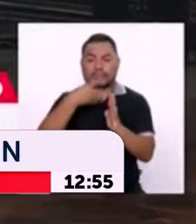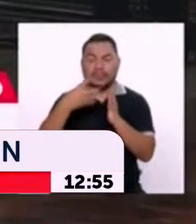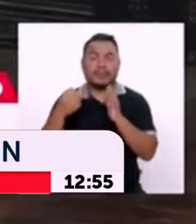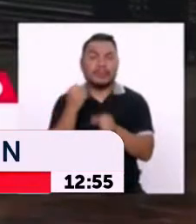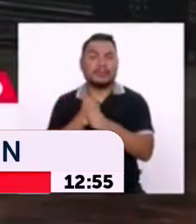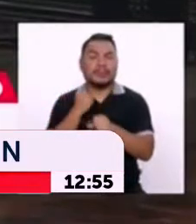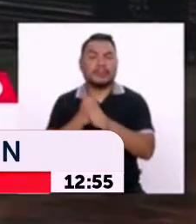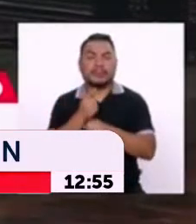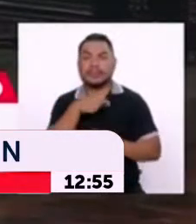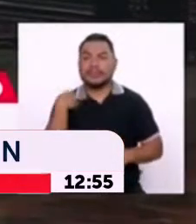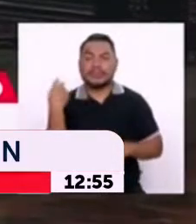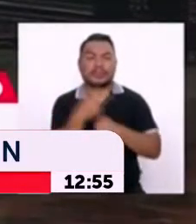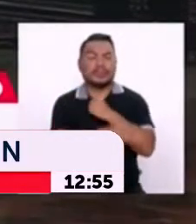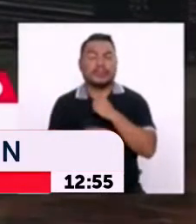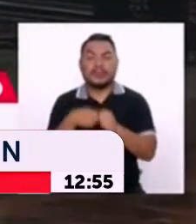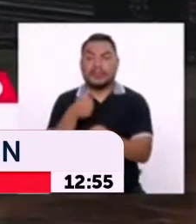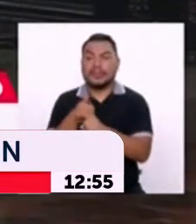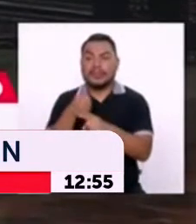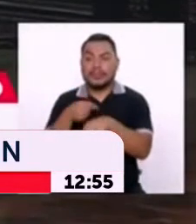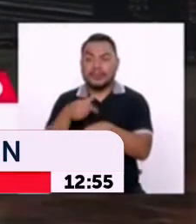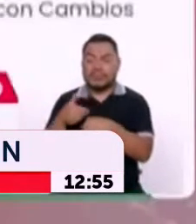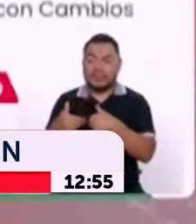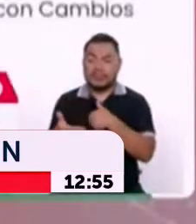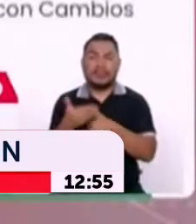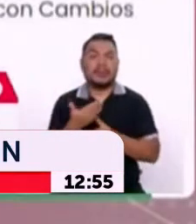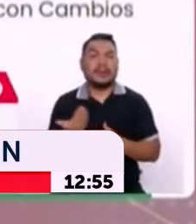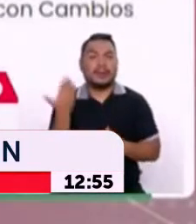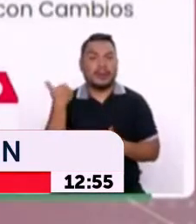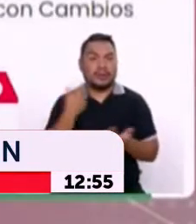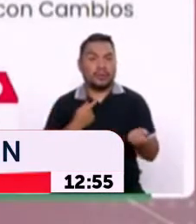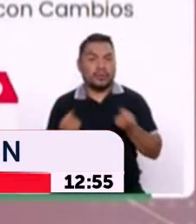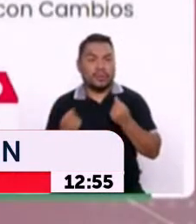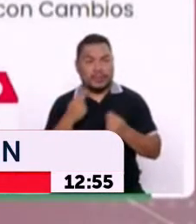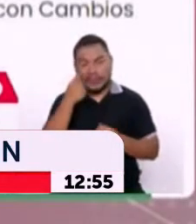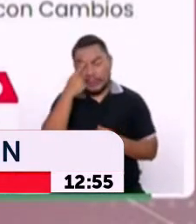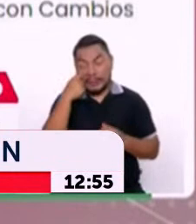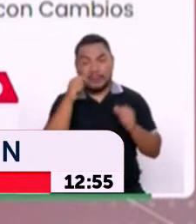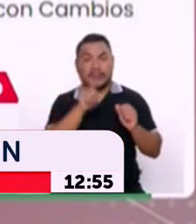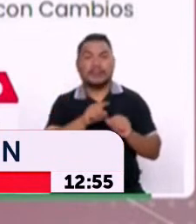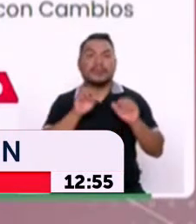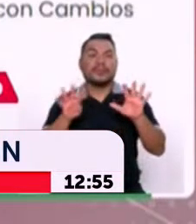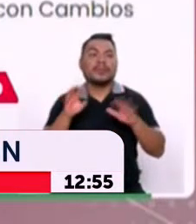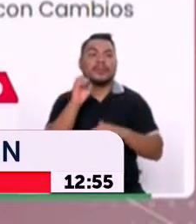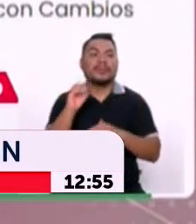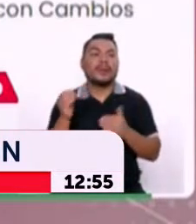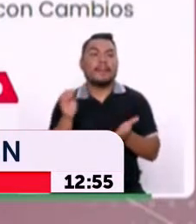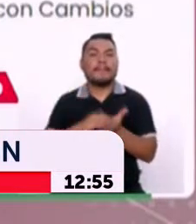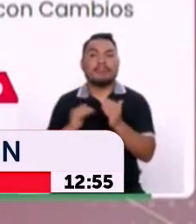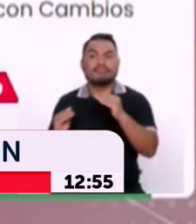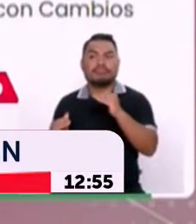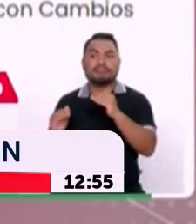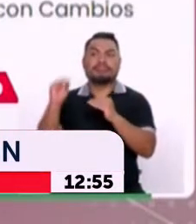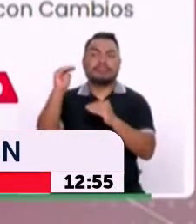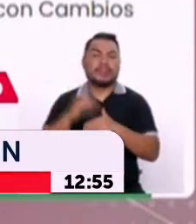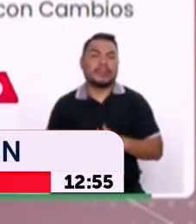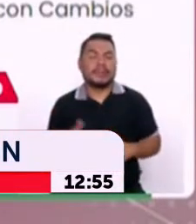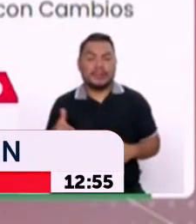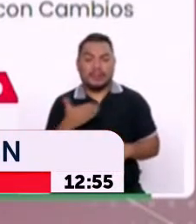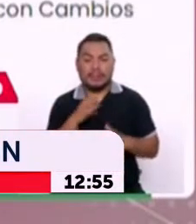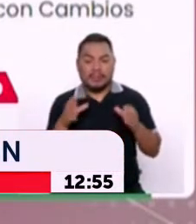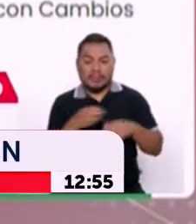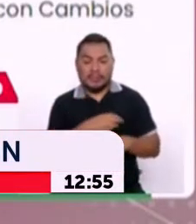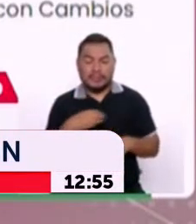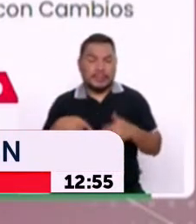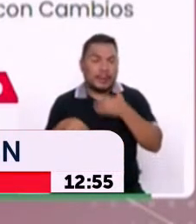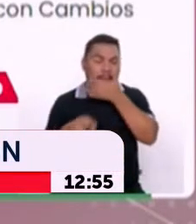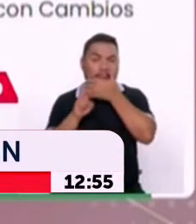respecto a la ejecución nacional con respecto al mismo periodo del anterior gobierno es 19% más alto, y en lo que respecta a la presidencia del